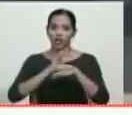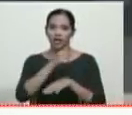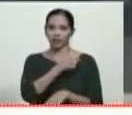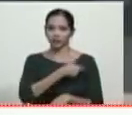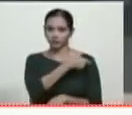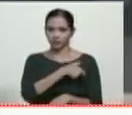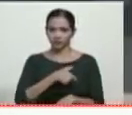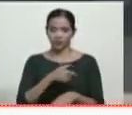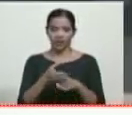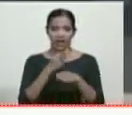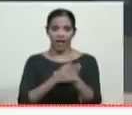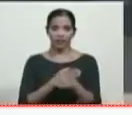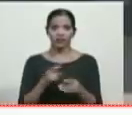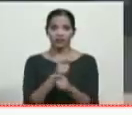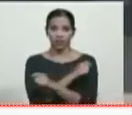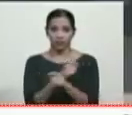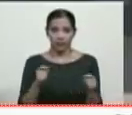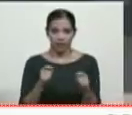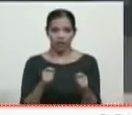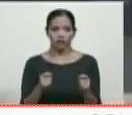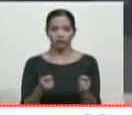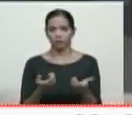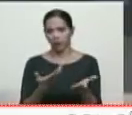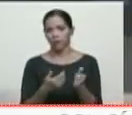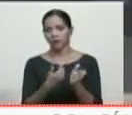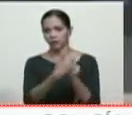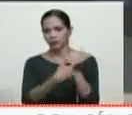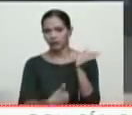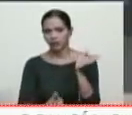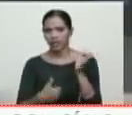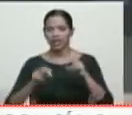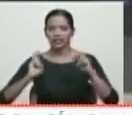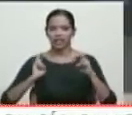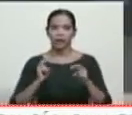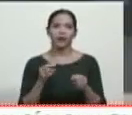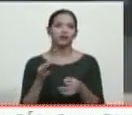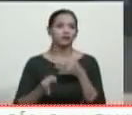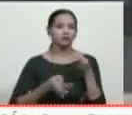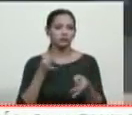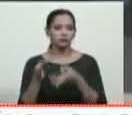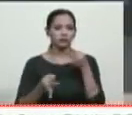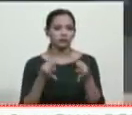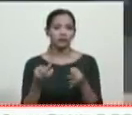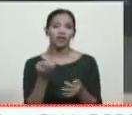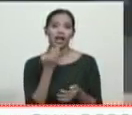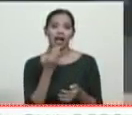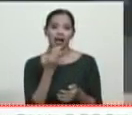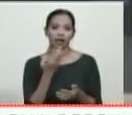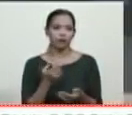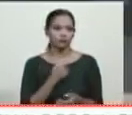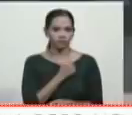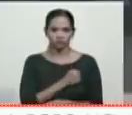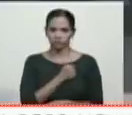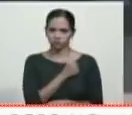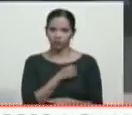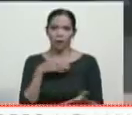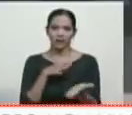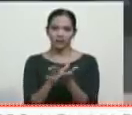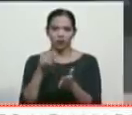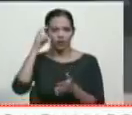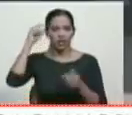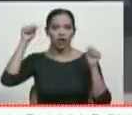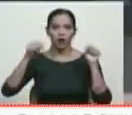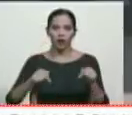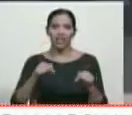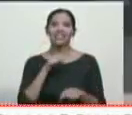de terminar, vamos a seguir tocando el tema que ella estaba comentando, porque vamos a hacer mención de algo que desafortunadamente ocurrió el día de hoy